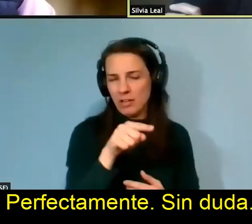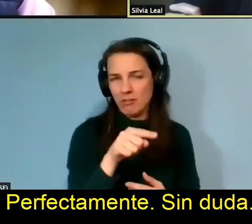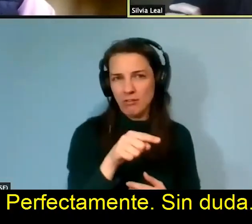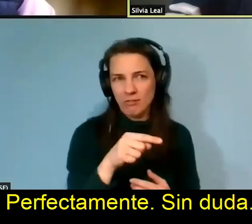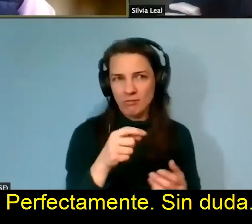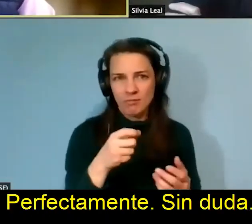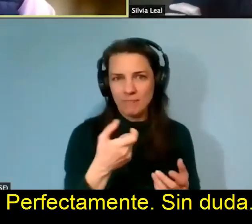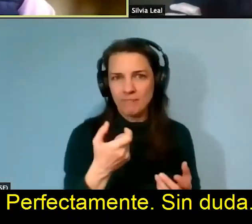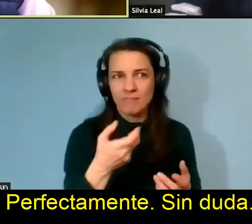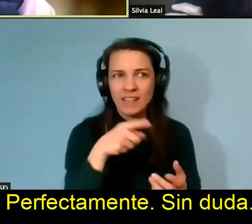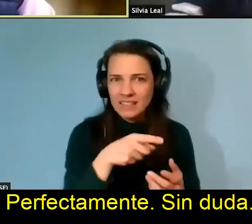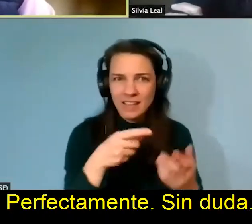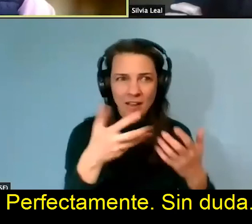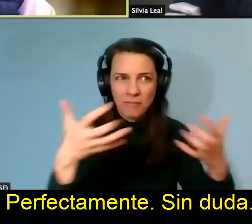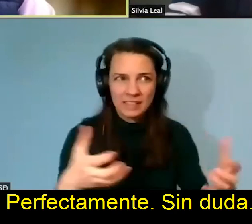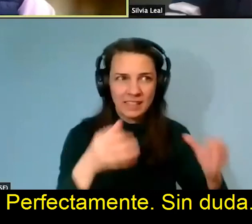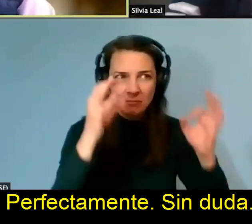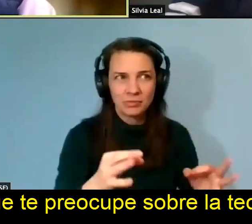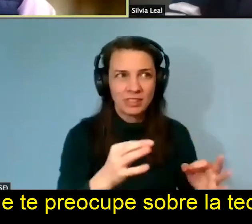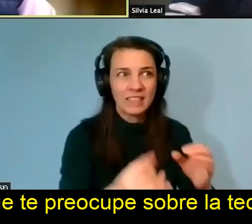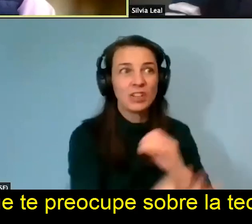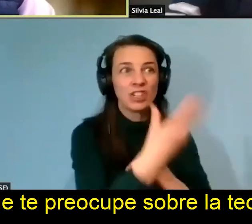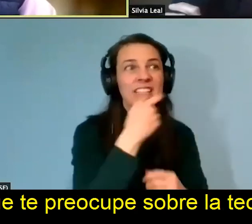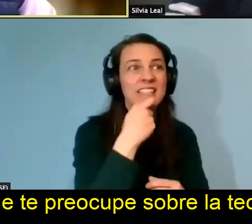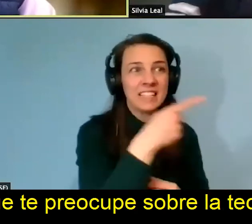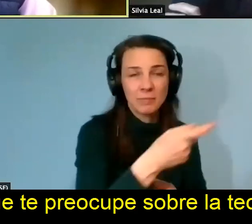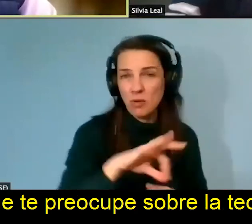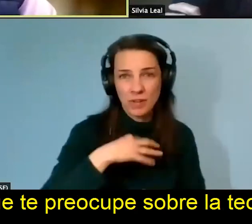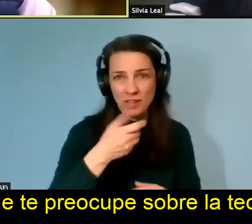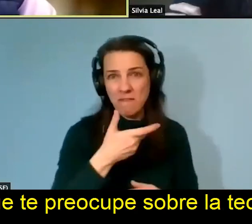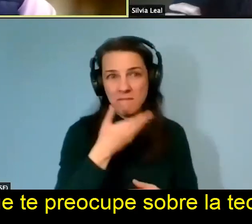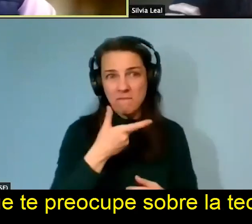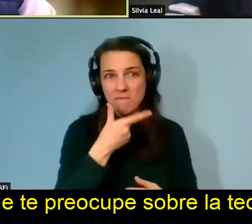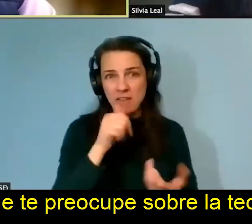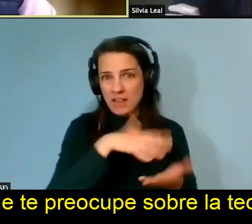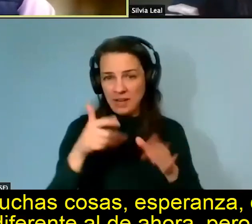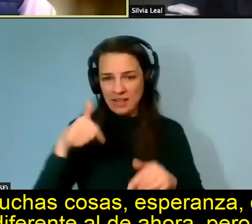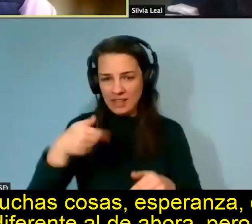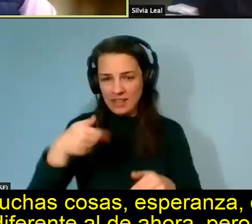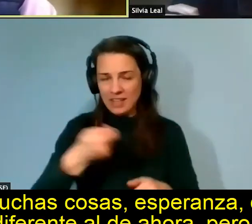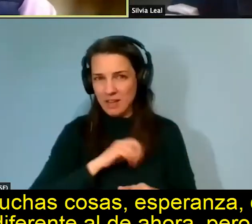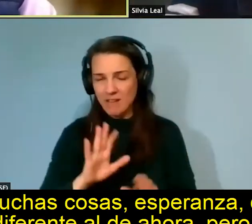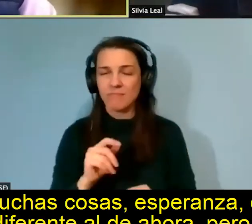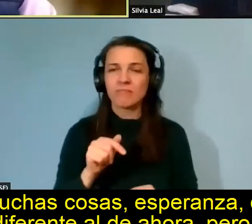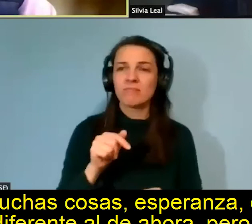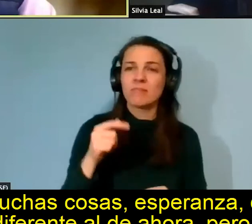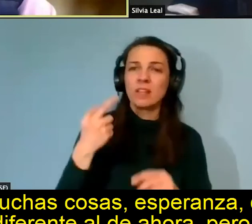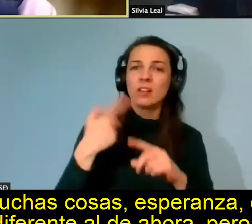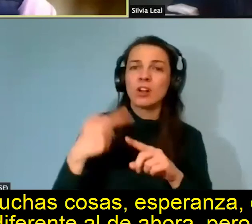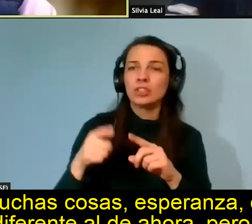perfectamente. Perfectamente, sin duda. Oye, algo que te preocupe sobre la tecnología. Hemos hablado de muchas cosas,